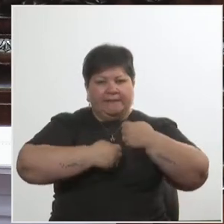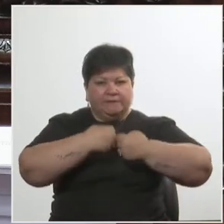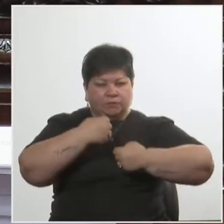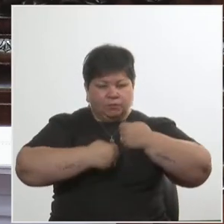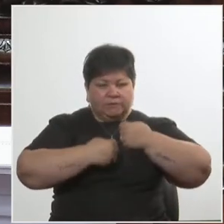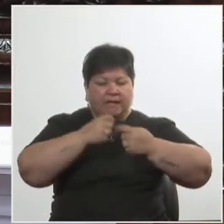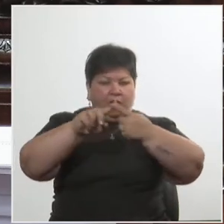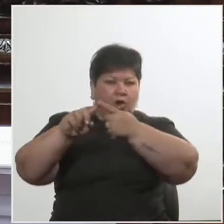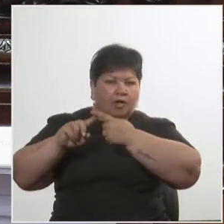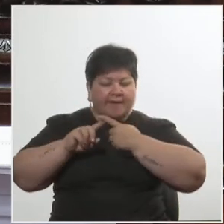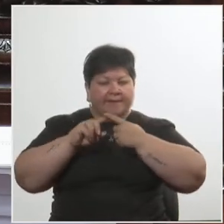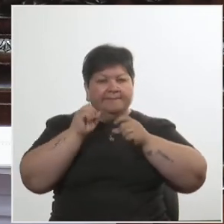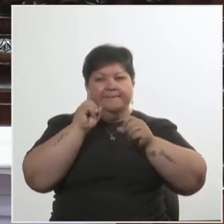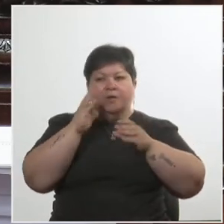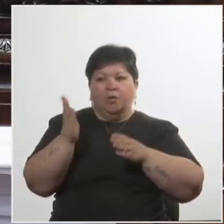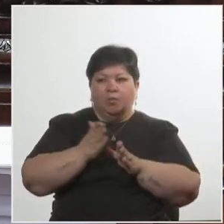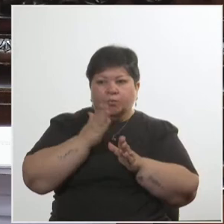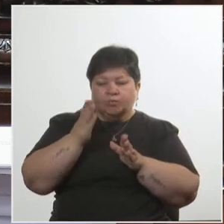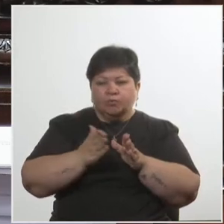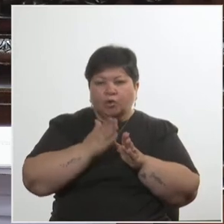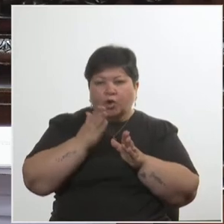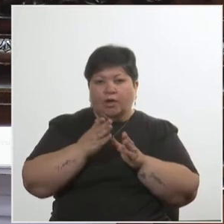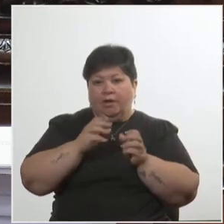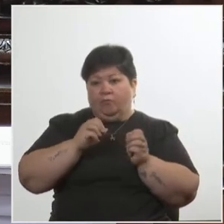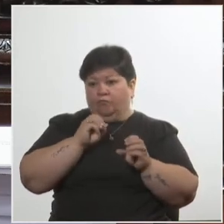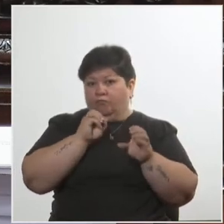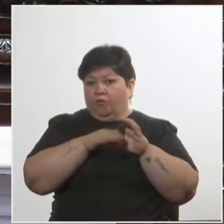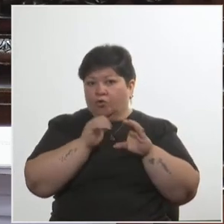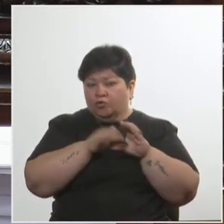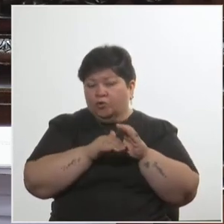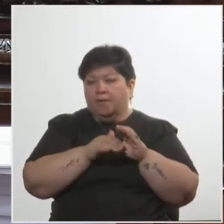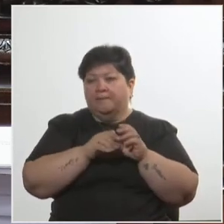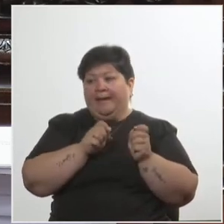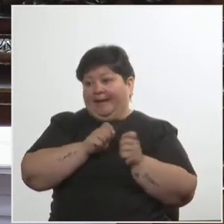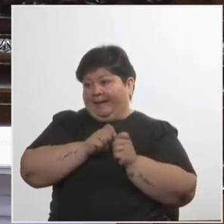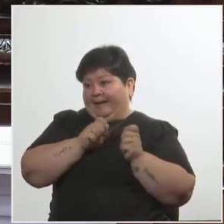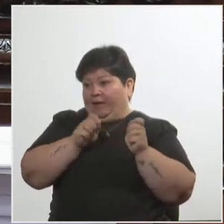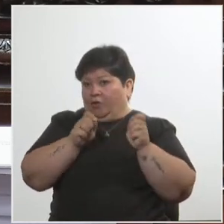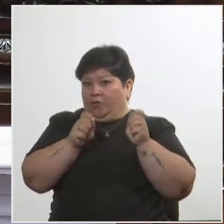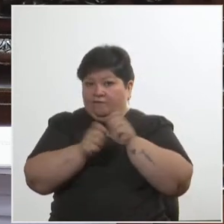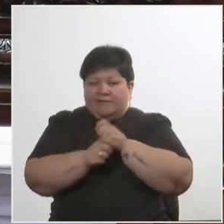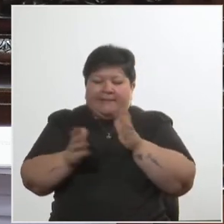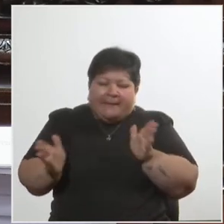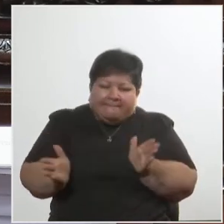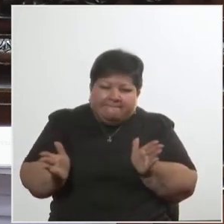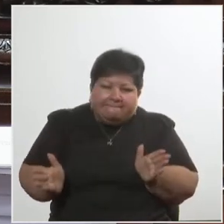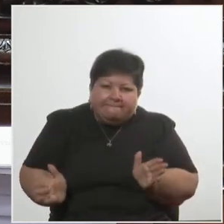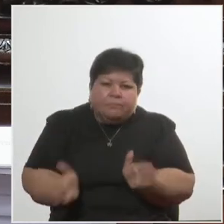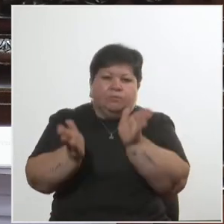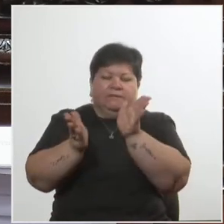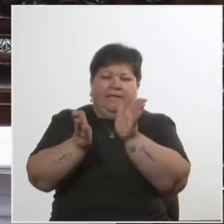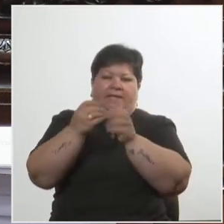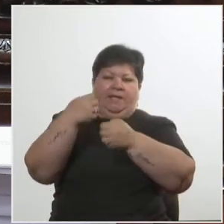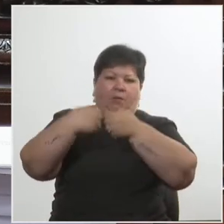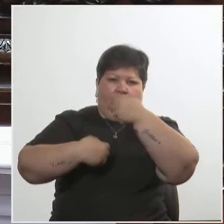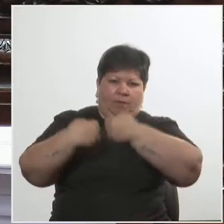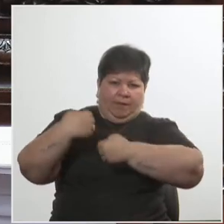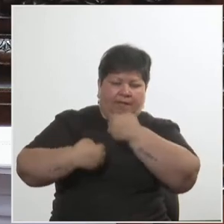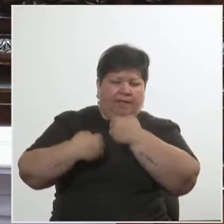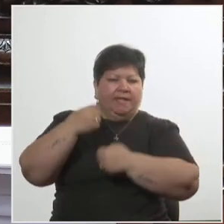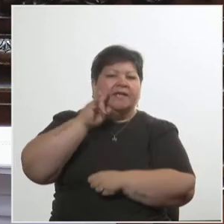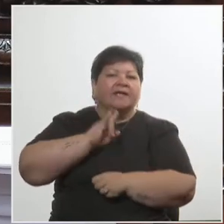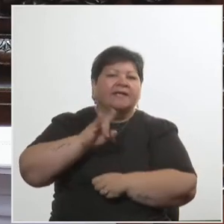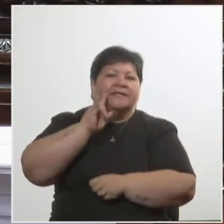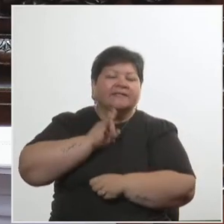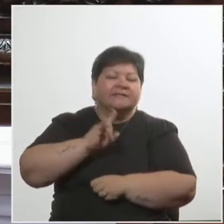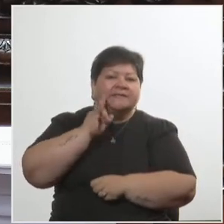productores un fondo para reconvertir y para volver a empujar estas industrias a este